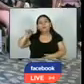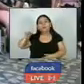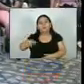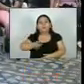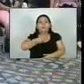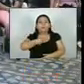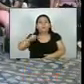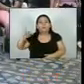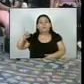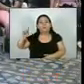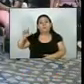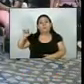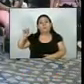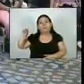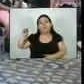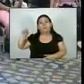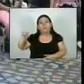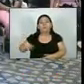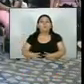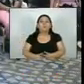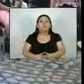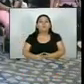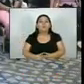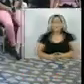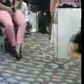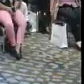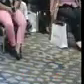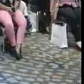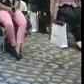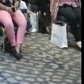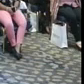un reporte de Iliana Leiva para Noticiero Hechos.